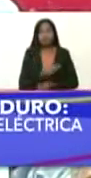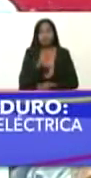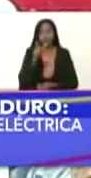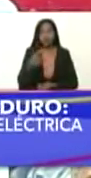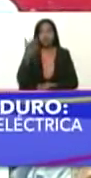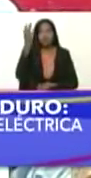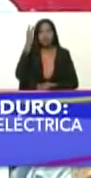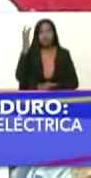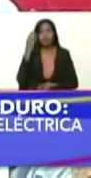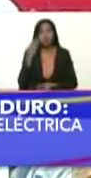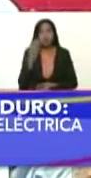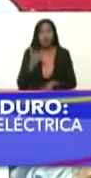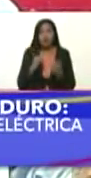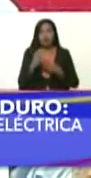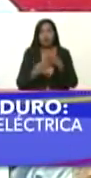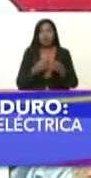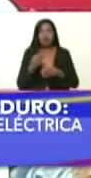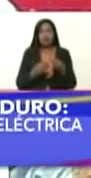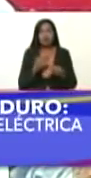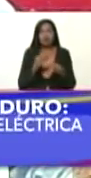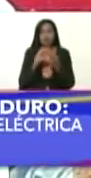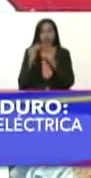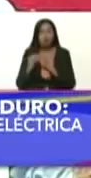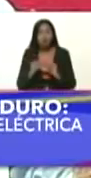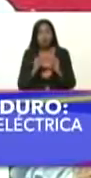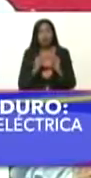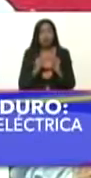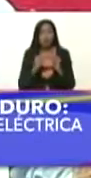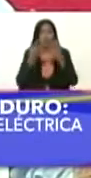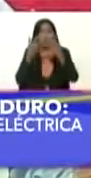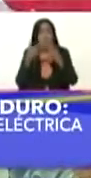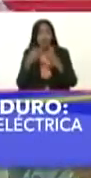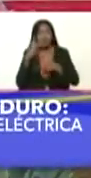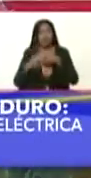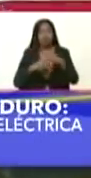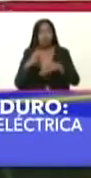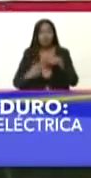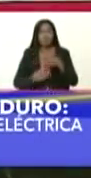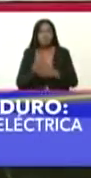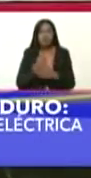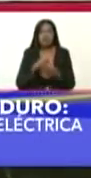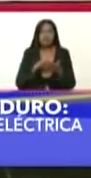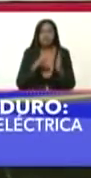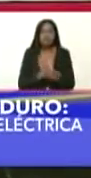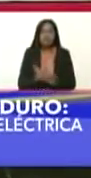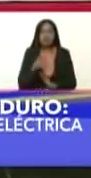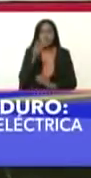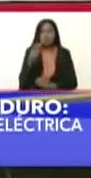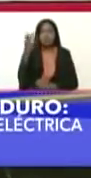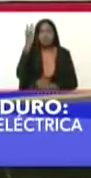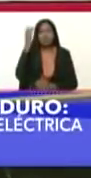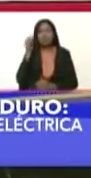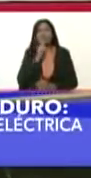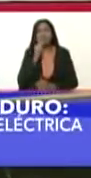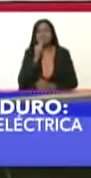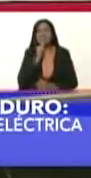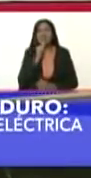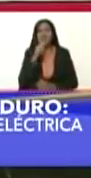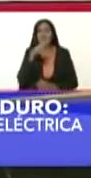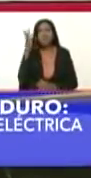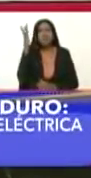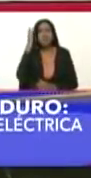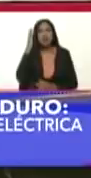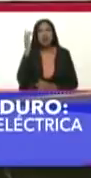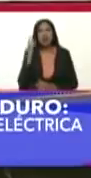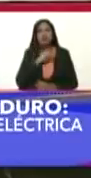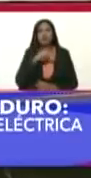si alguien sabe lo que hay que hacer para reparar una máquina, para producir más, para mejorar. Si alguien lo sabe, ¿ustedes saben quién es? Nosotros